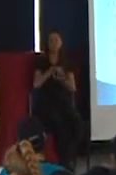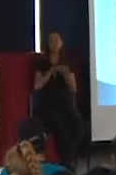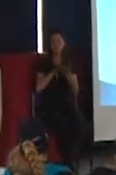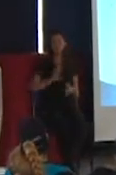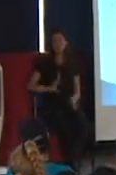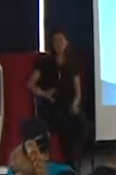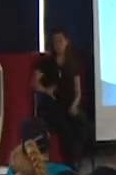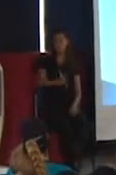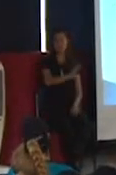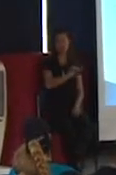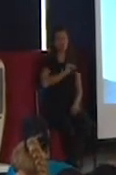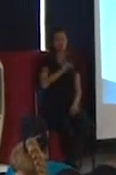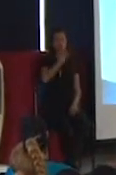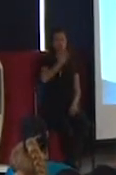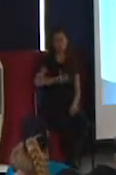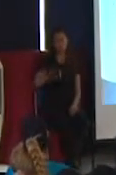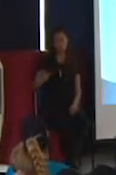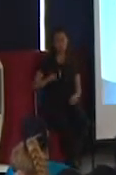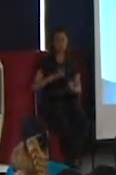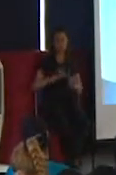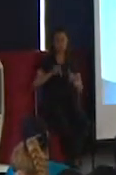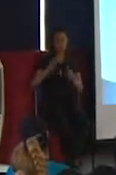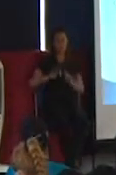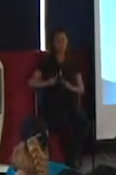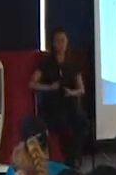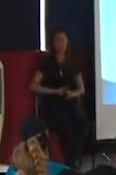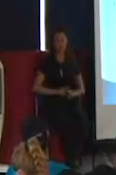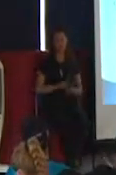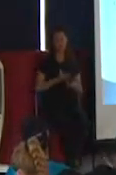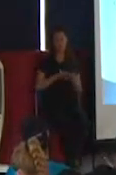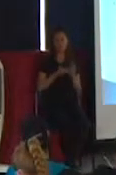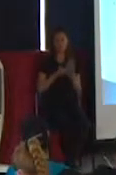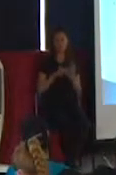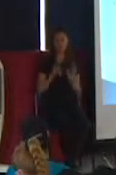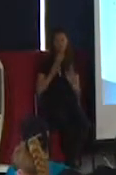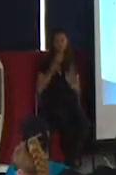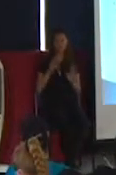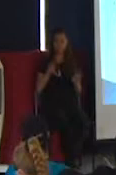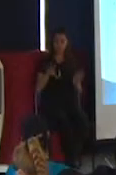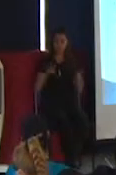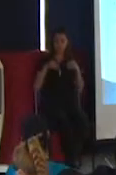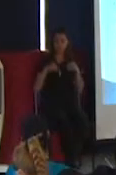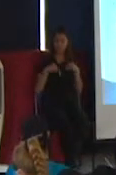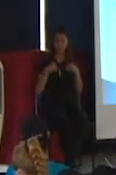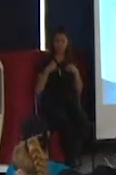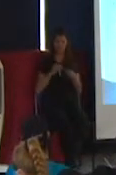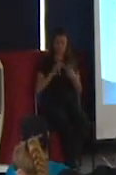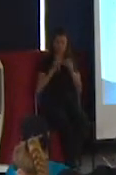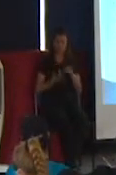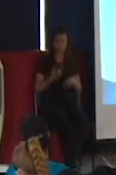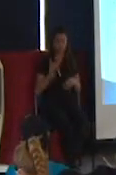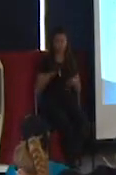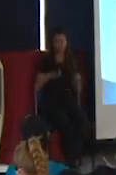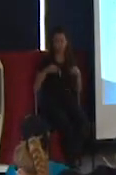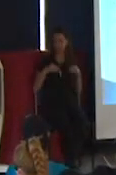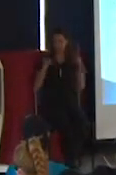diferentes y por lo tanto tenemos que aceptarnos tal cual somos. De eso se